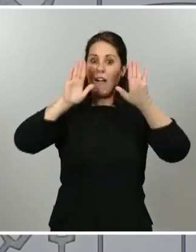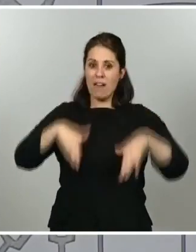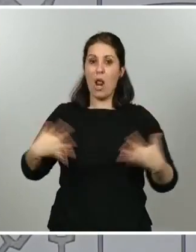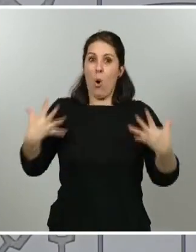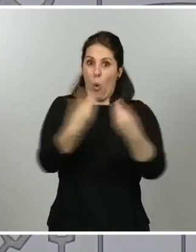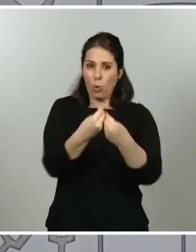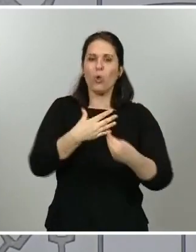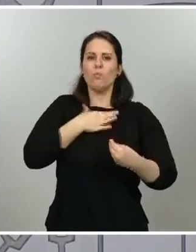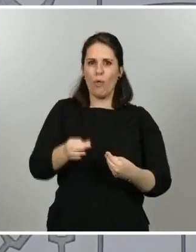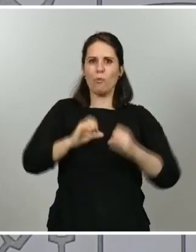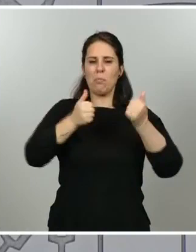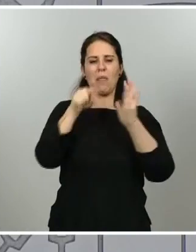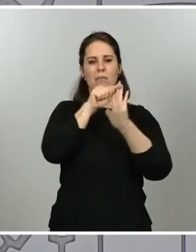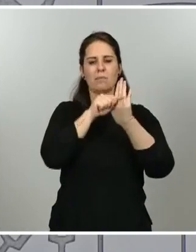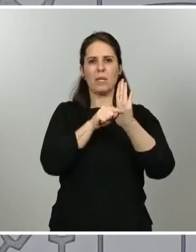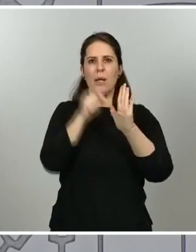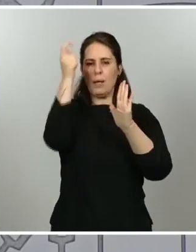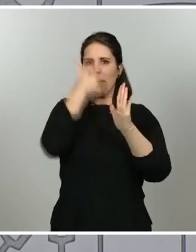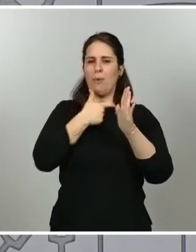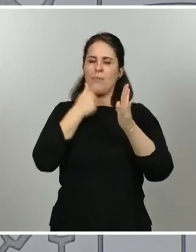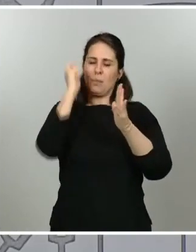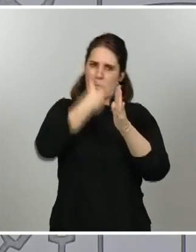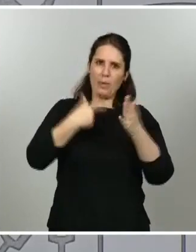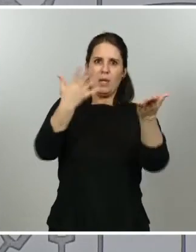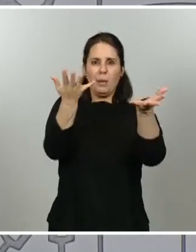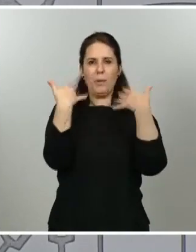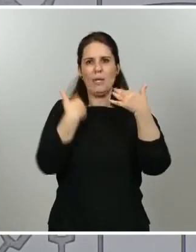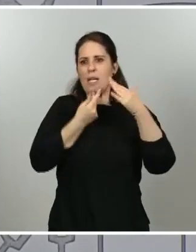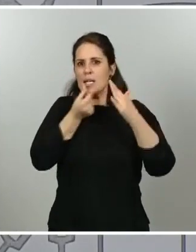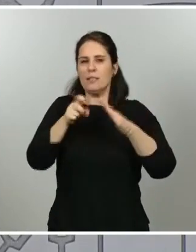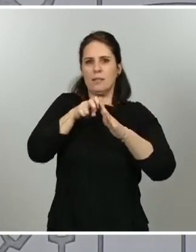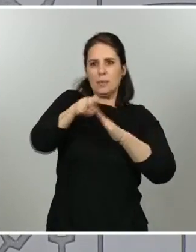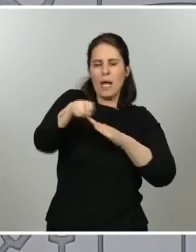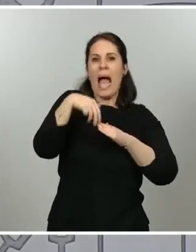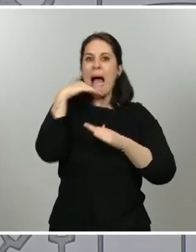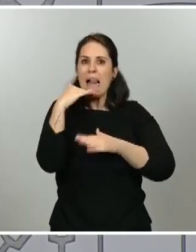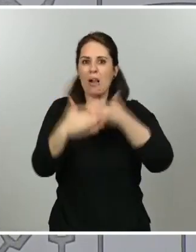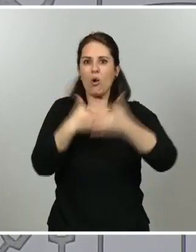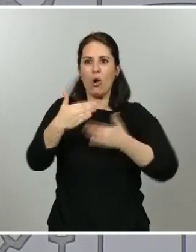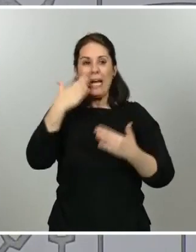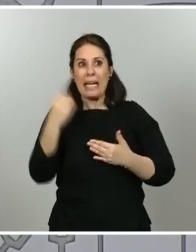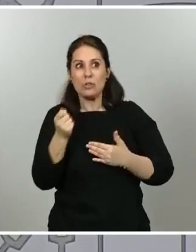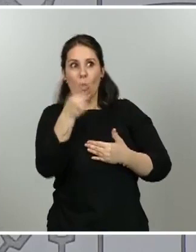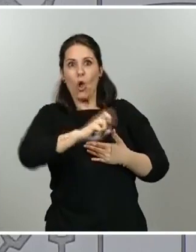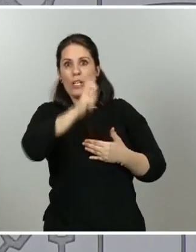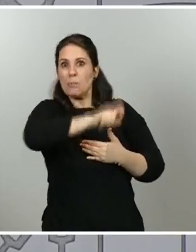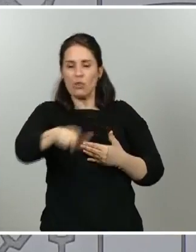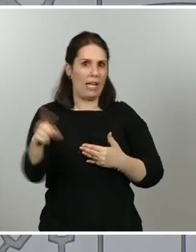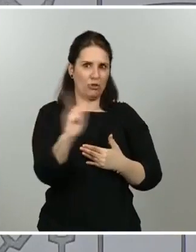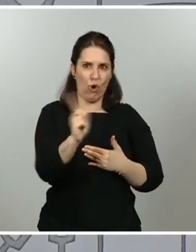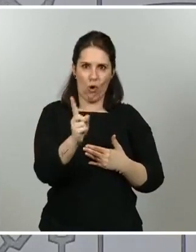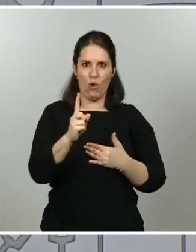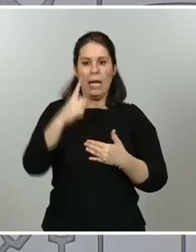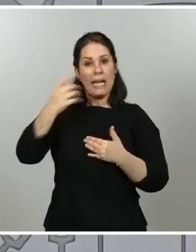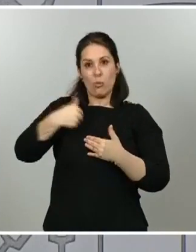forma coherente, posteriormente las fases de la transición, sin que supongan un riesgo para la población y sin que volvamos a tener